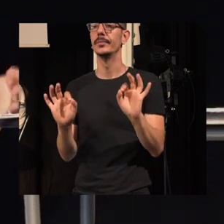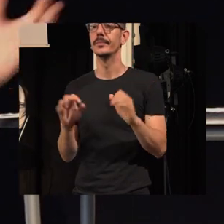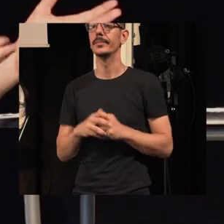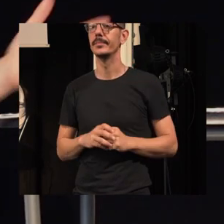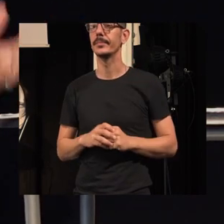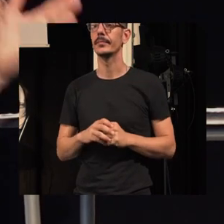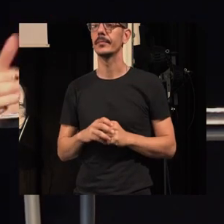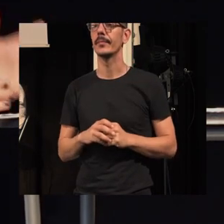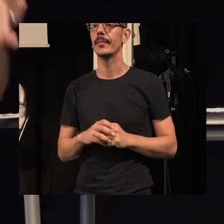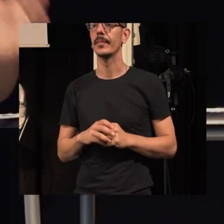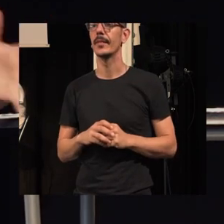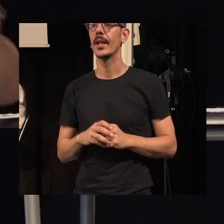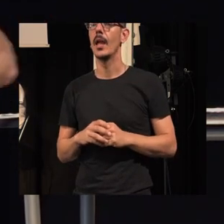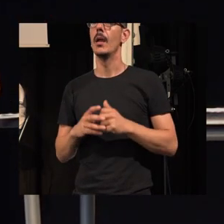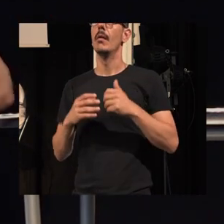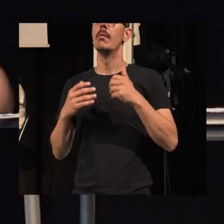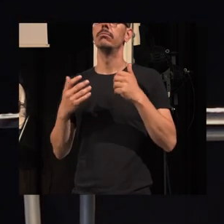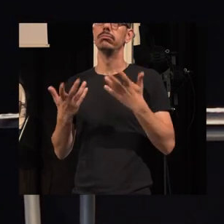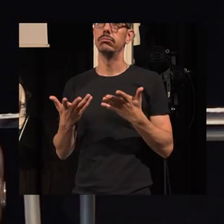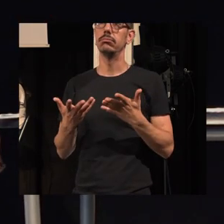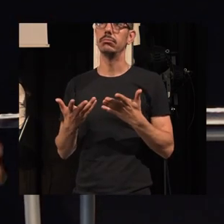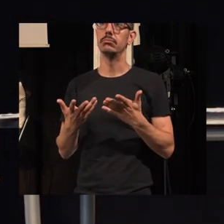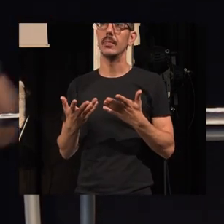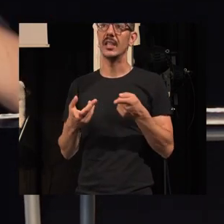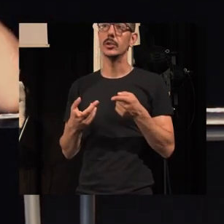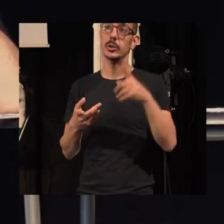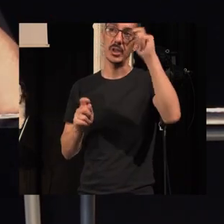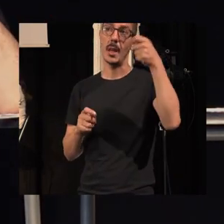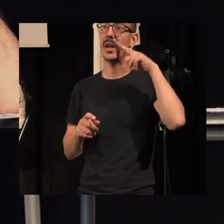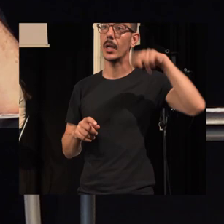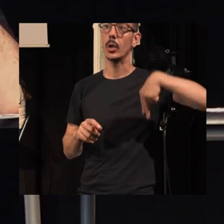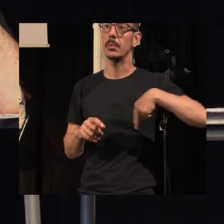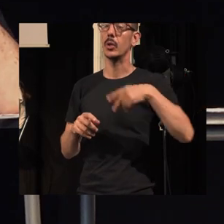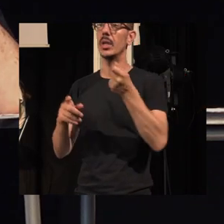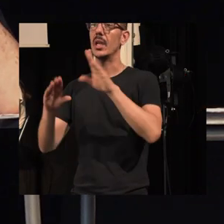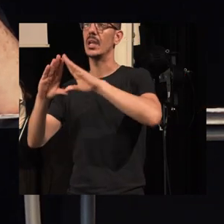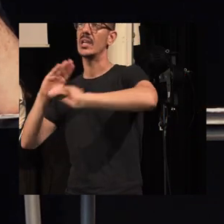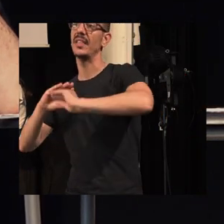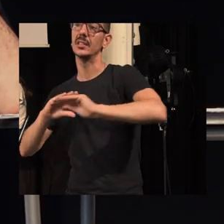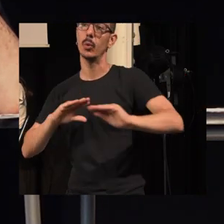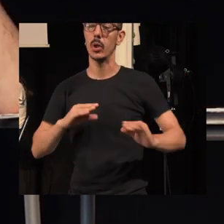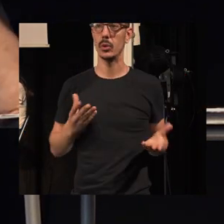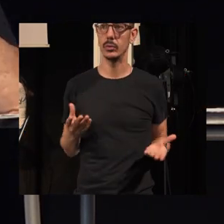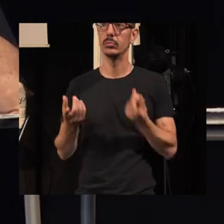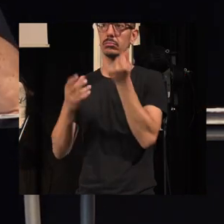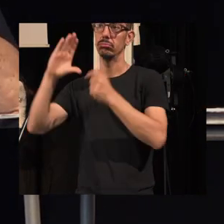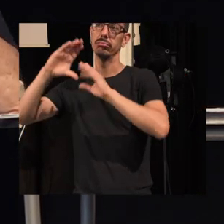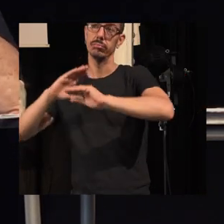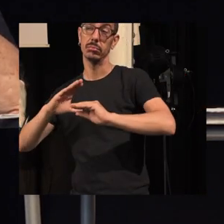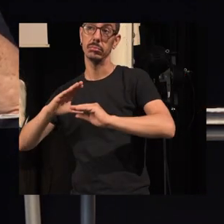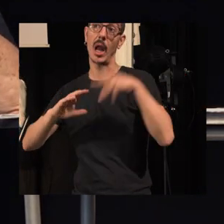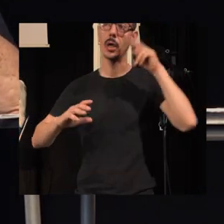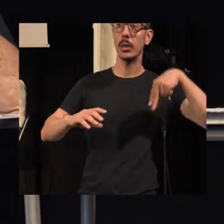Es decir, y en eso es Frege, es reconocimiento y es redistribución. Entonces, estamos hablando, es reconocimiento,